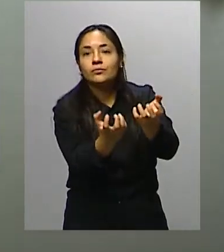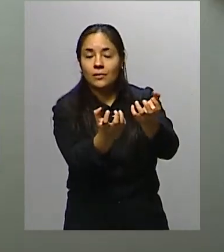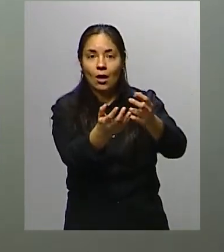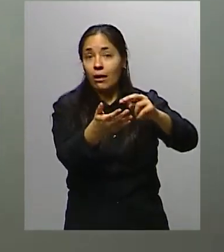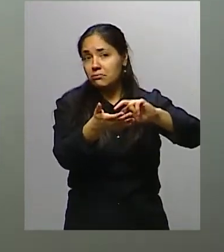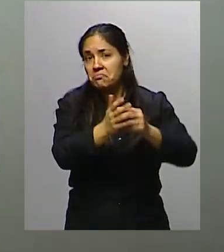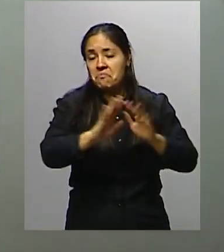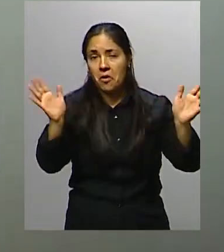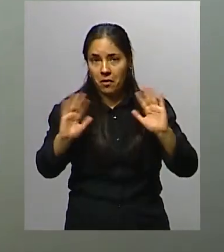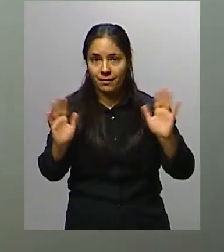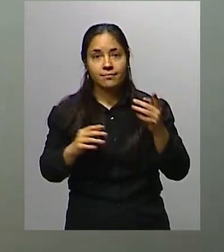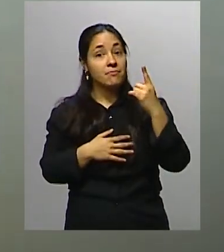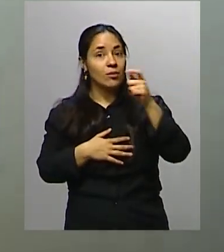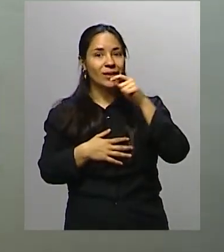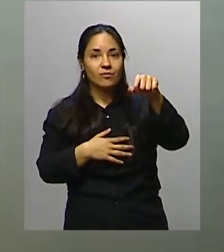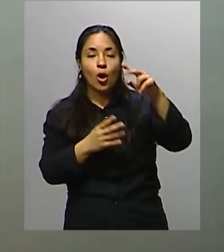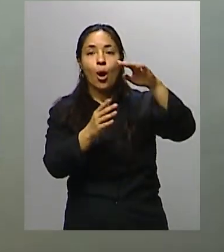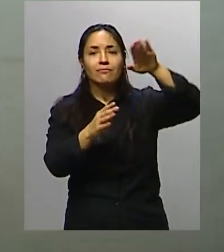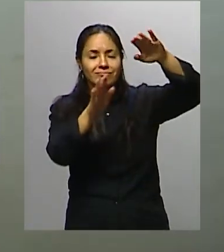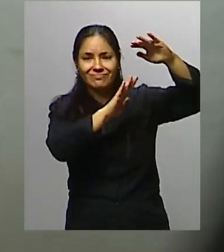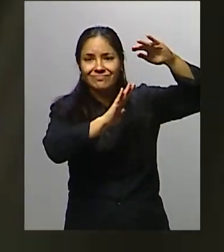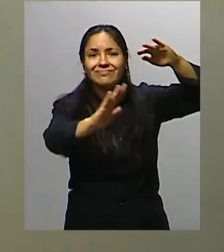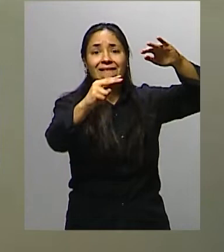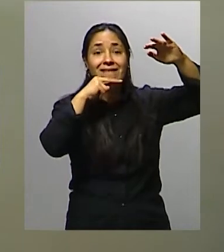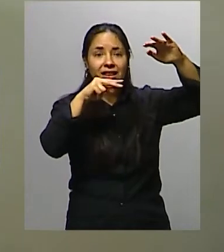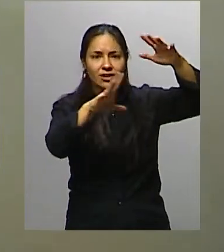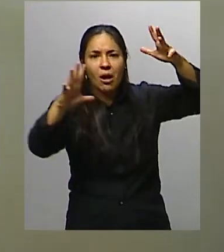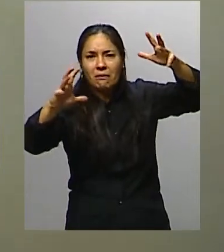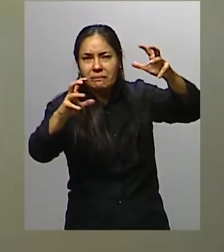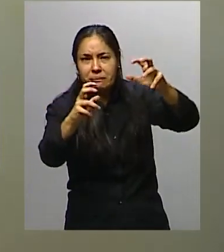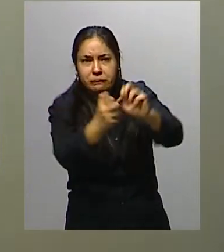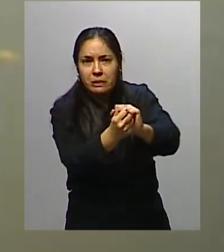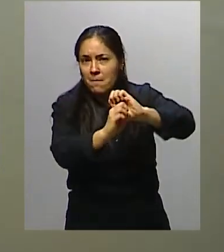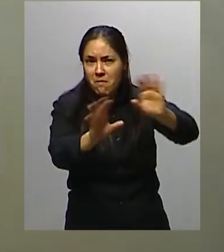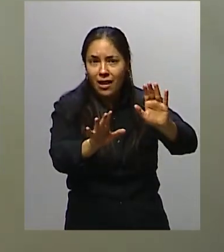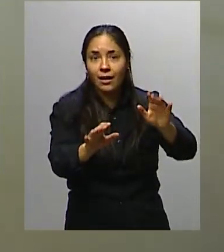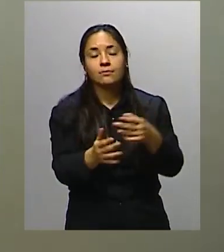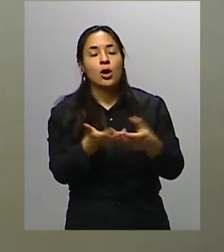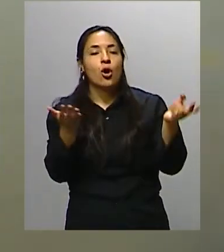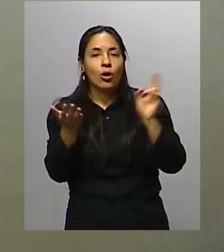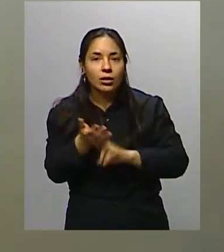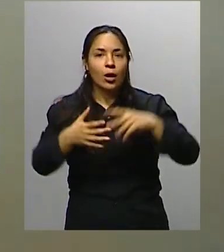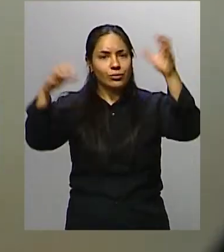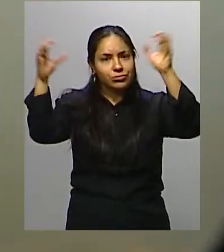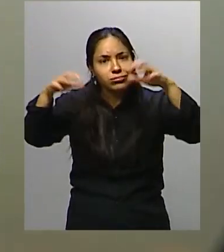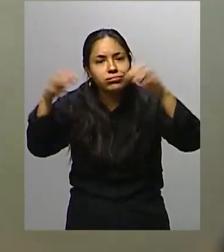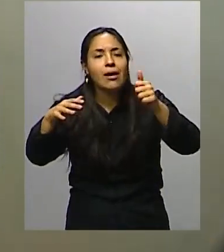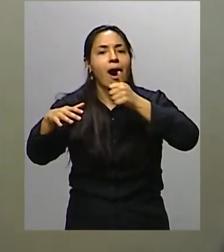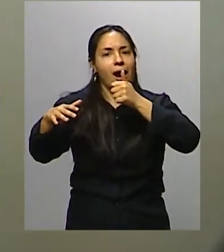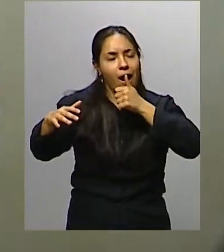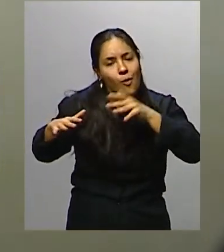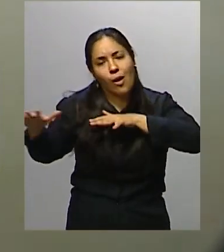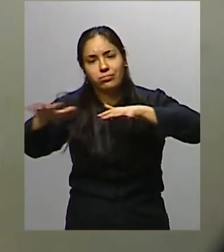estas vegas, estos bañados se degradan, después de una lluvia aparecen aluviones, erosión en los suelos, movimientos